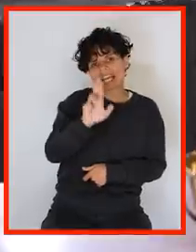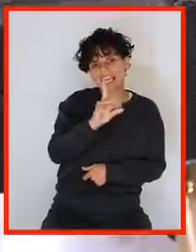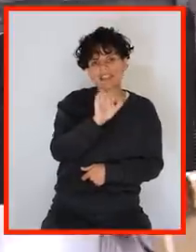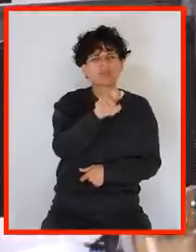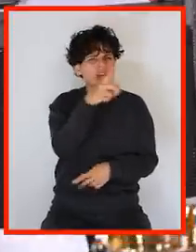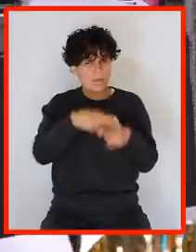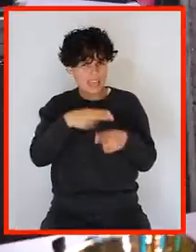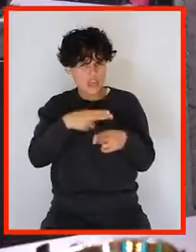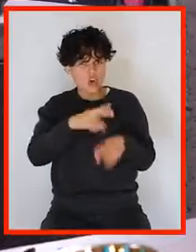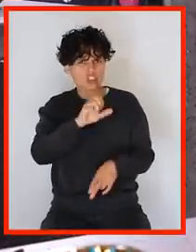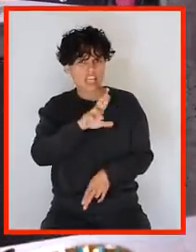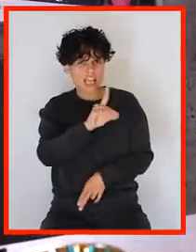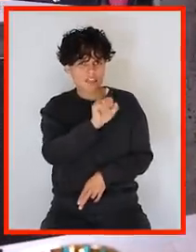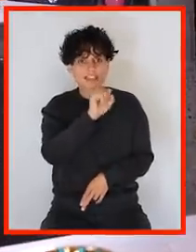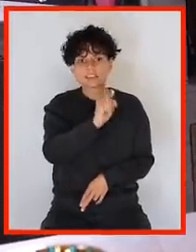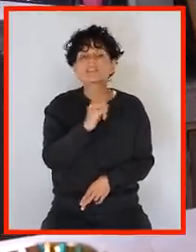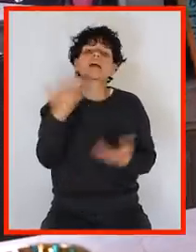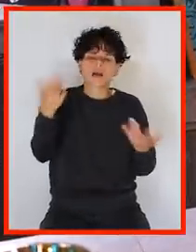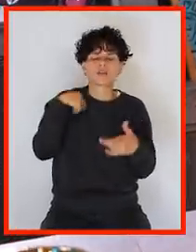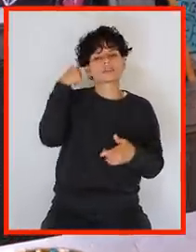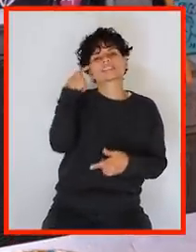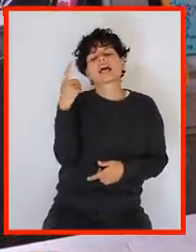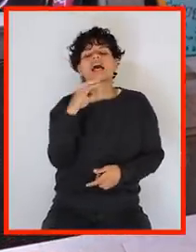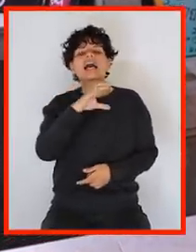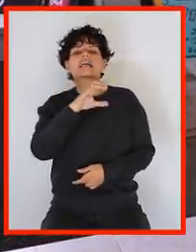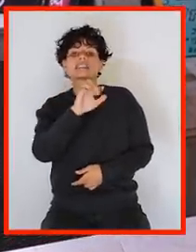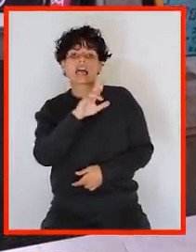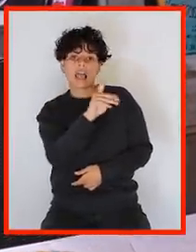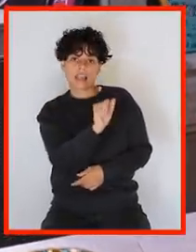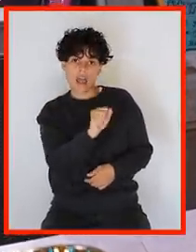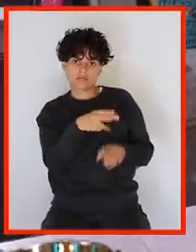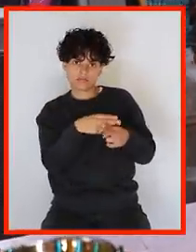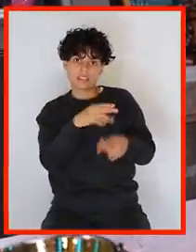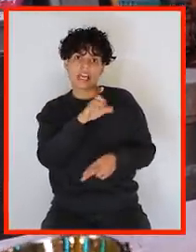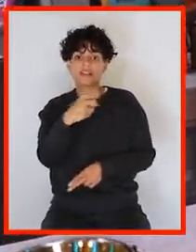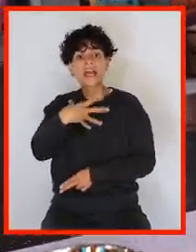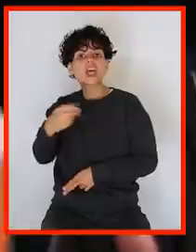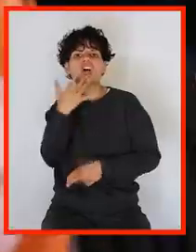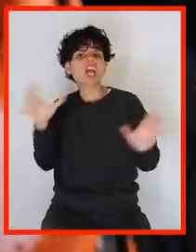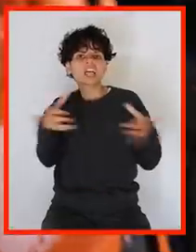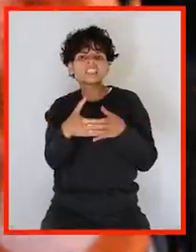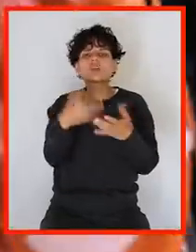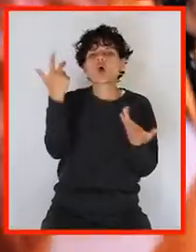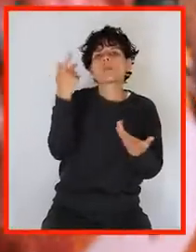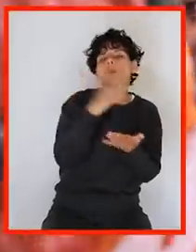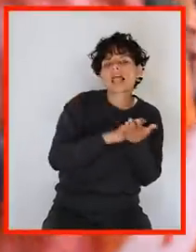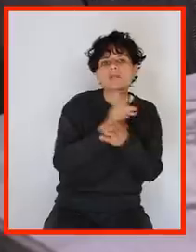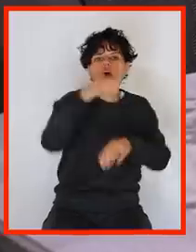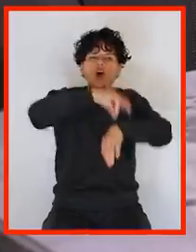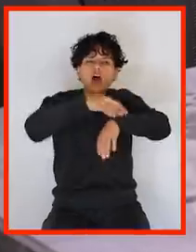un apellido, ¿no? Sí, Cerda, pero Cerda Hijo aquí, una veterinaria. Un rebaño. Una mafia